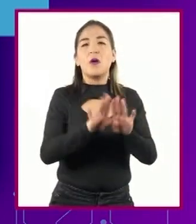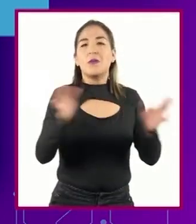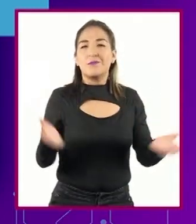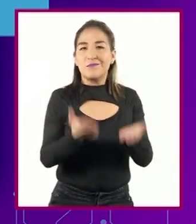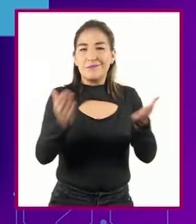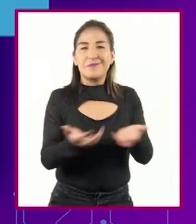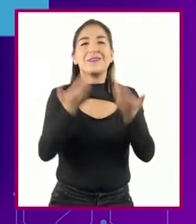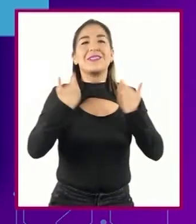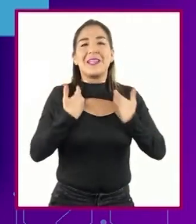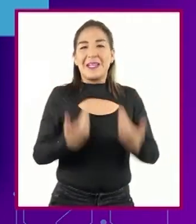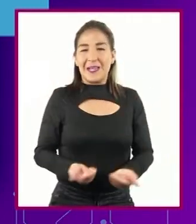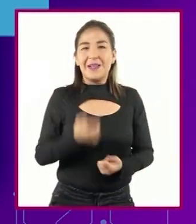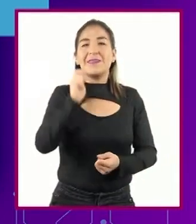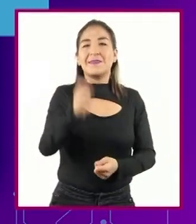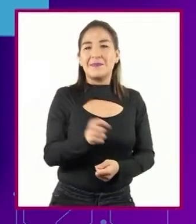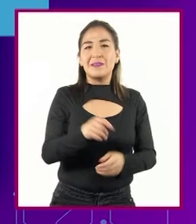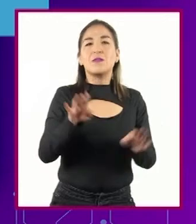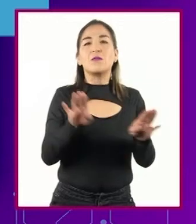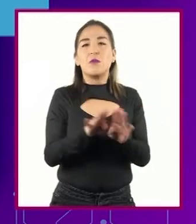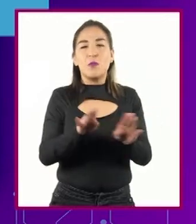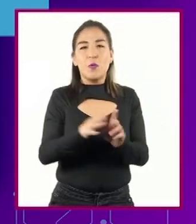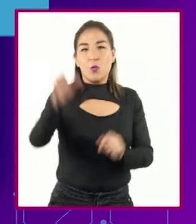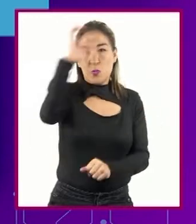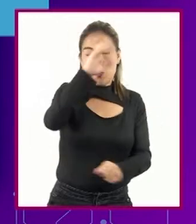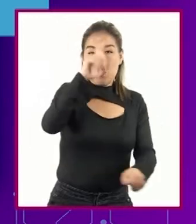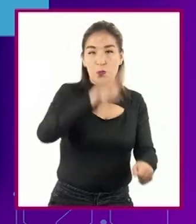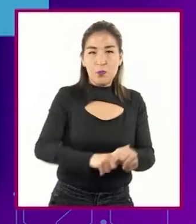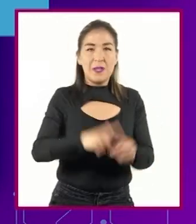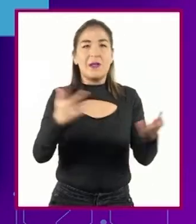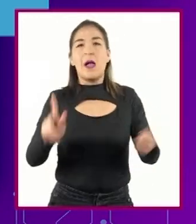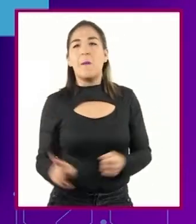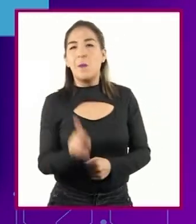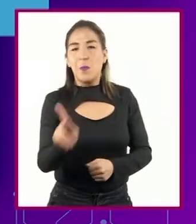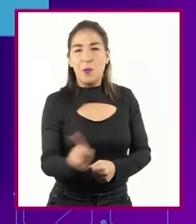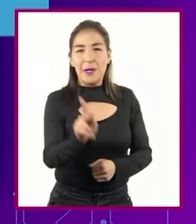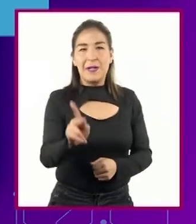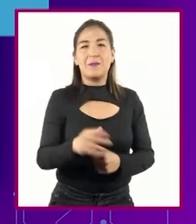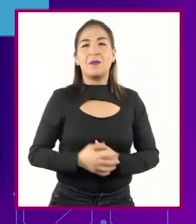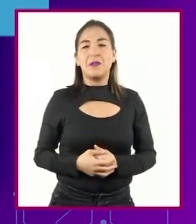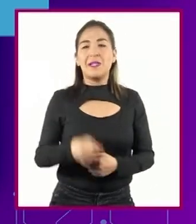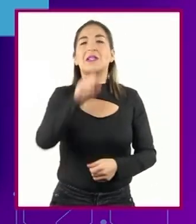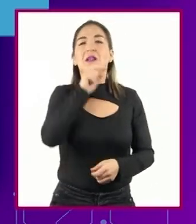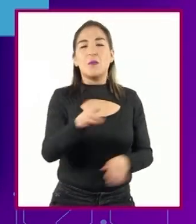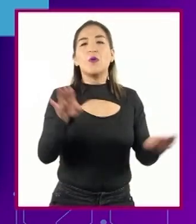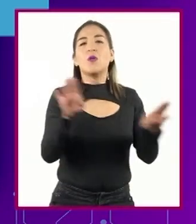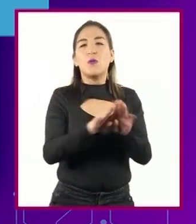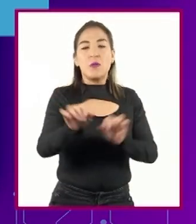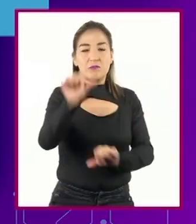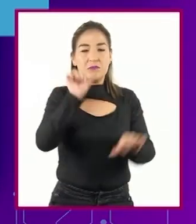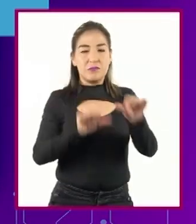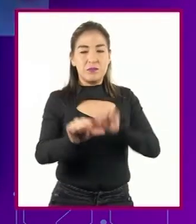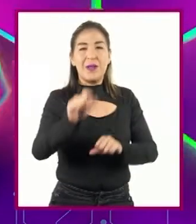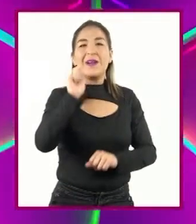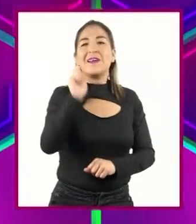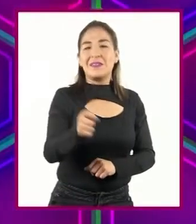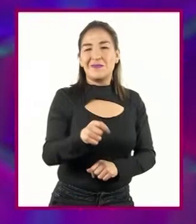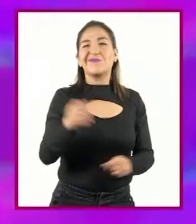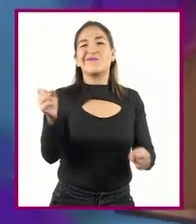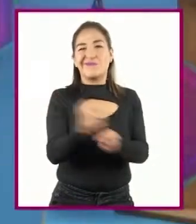el entendimiento entre las culturas, entre los pueblos y sustituir a la